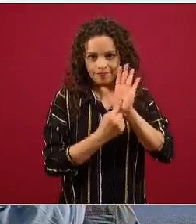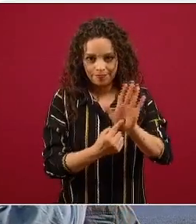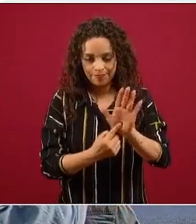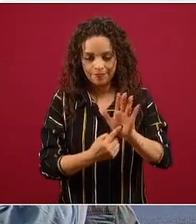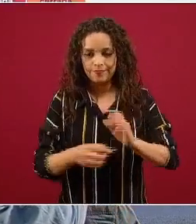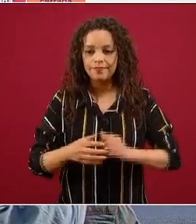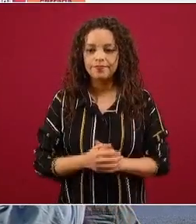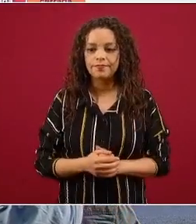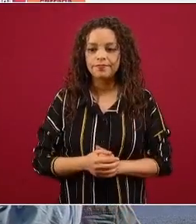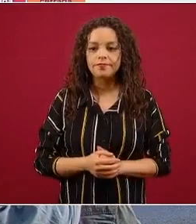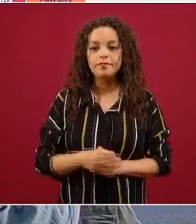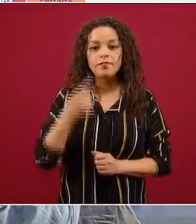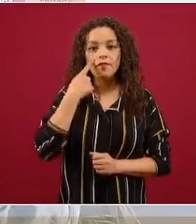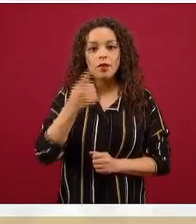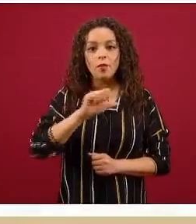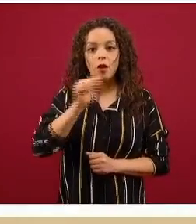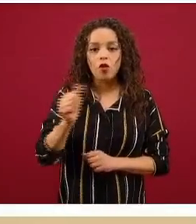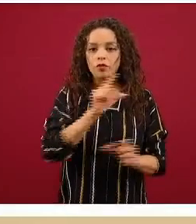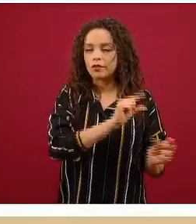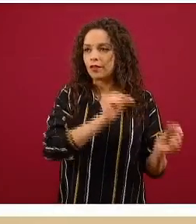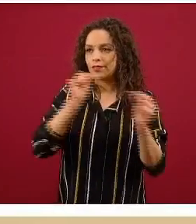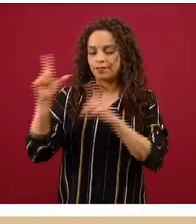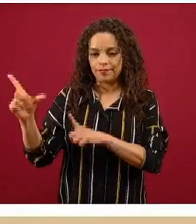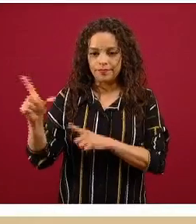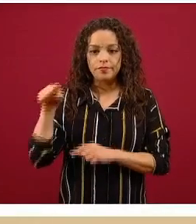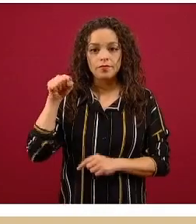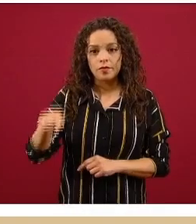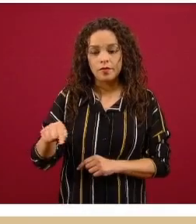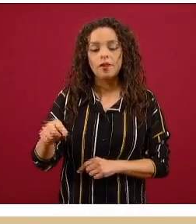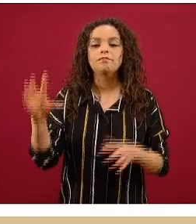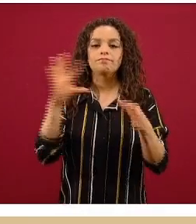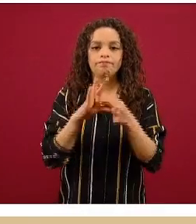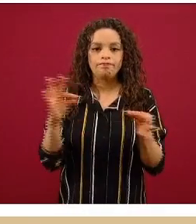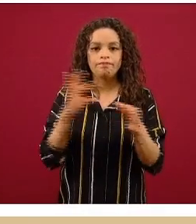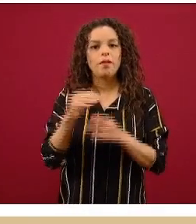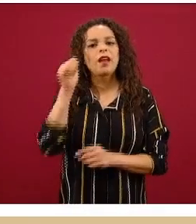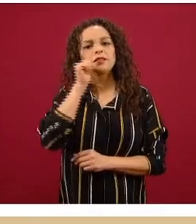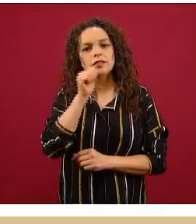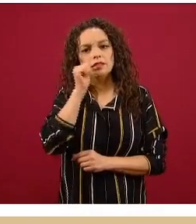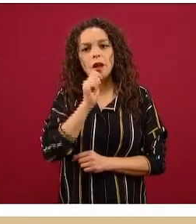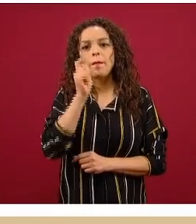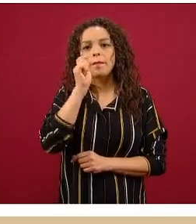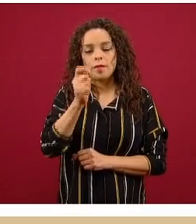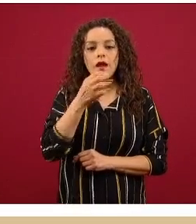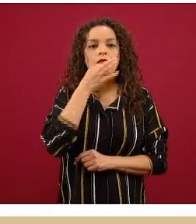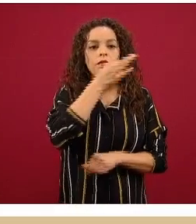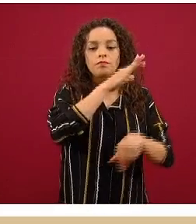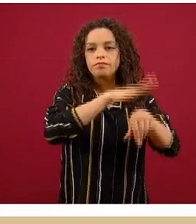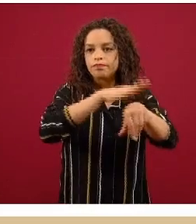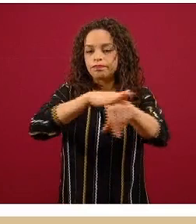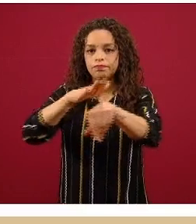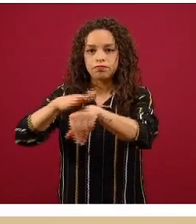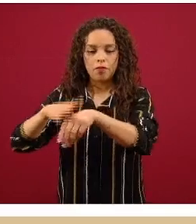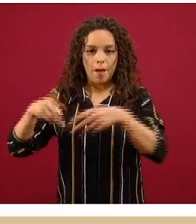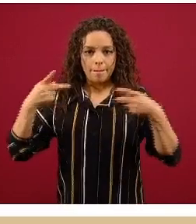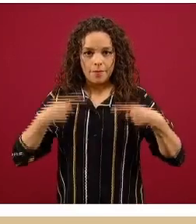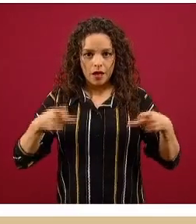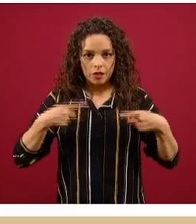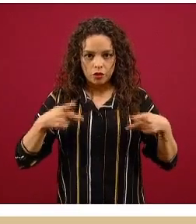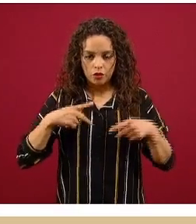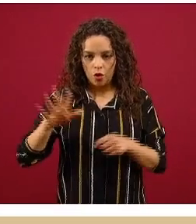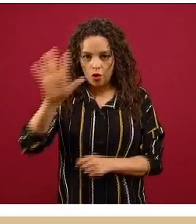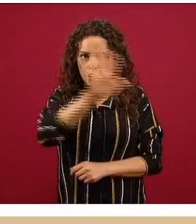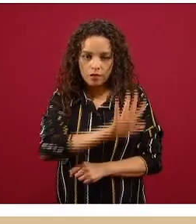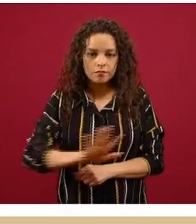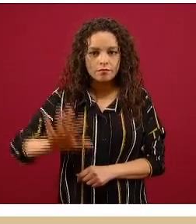siguientes diapositivas, aquí siempre llamando la atención del público que nos